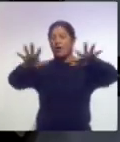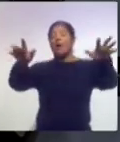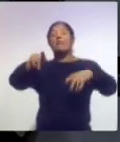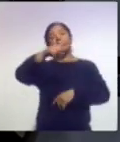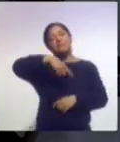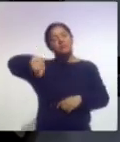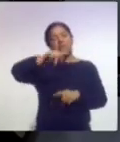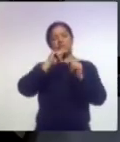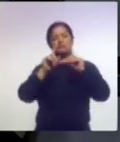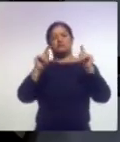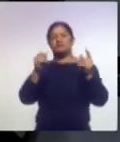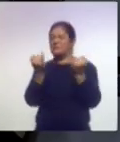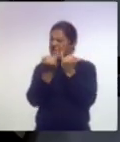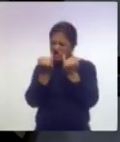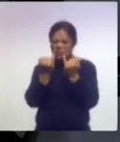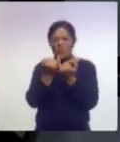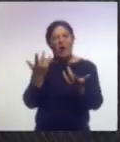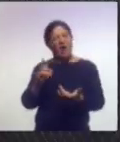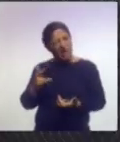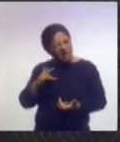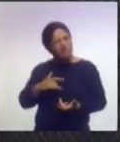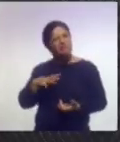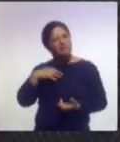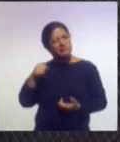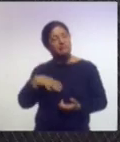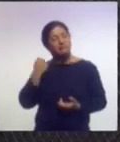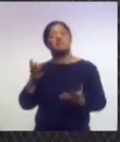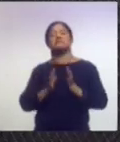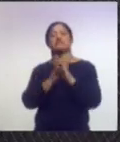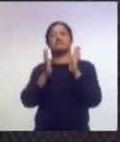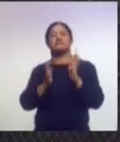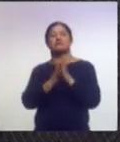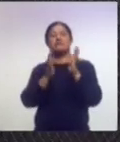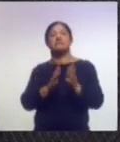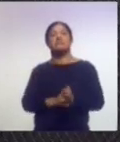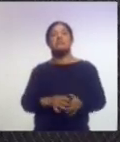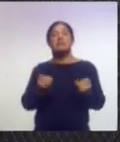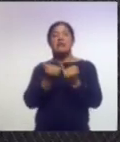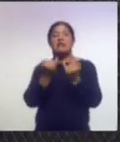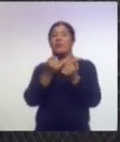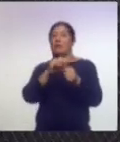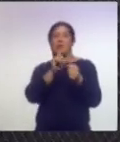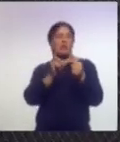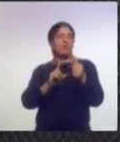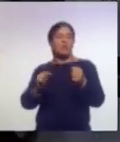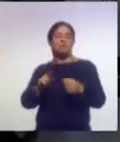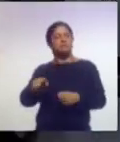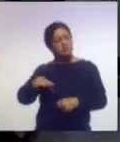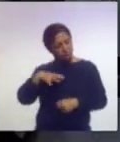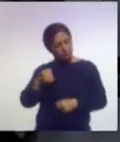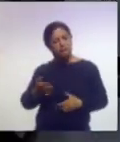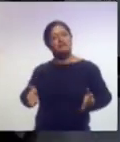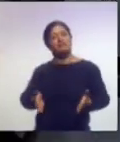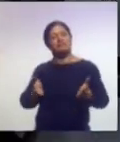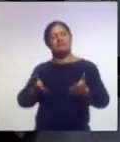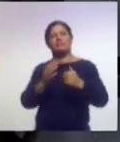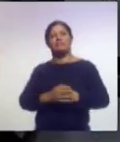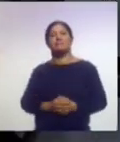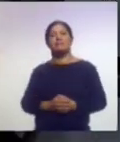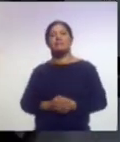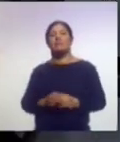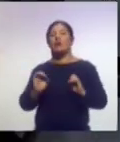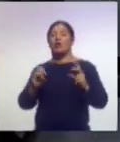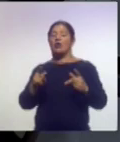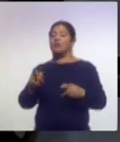de Tlaxcala que también se animen a participar, al igual que lo están haciendo los periodistas de toda la República Mexicana. Así es, pues ahí está. Ya